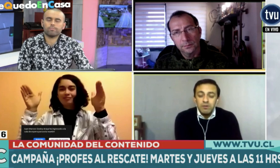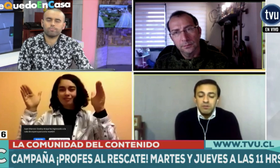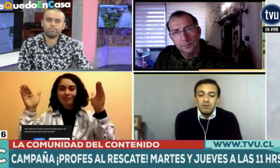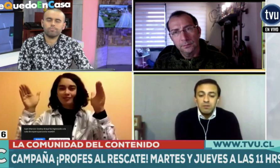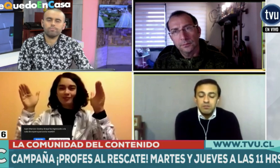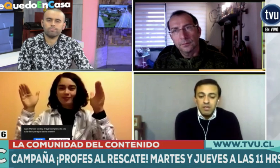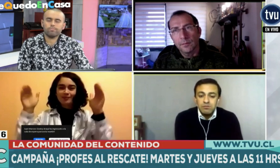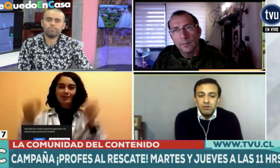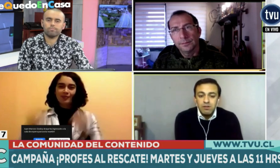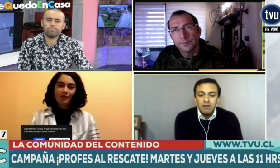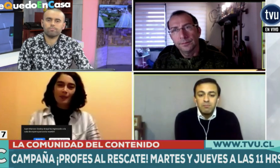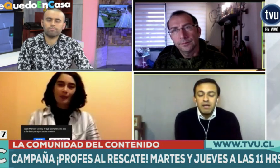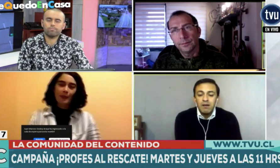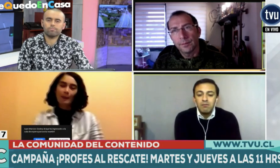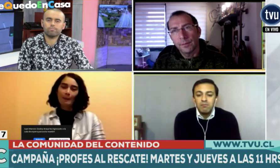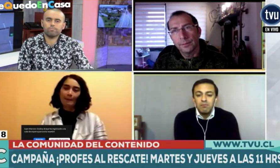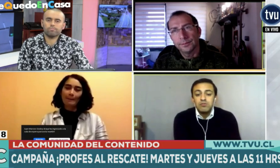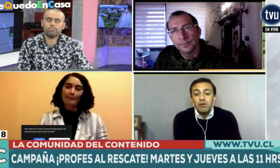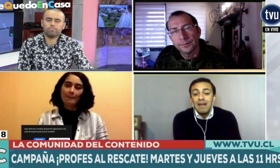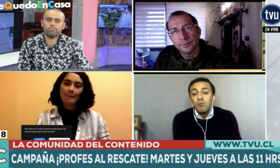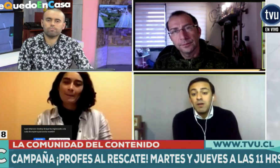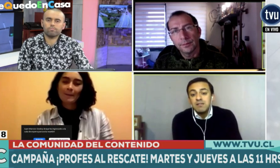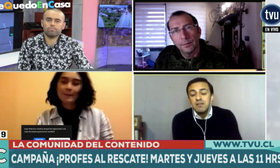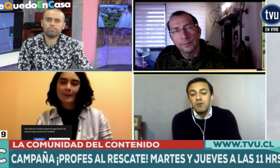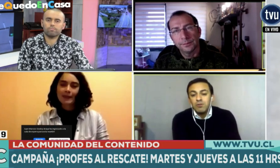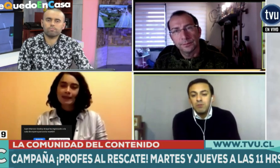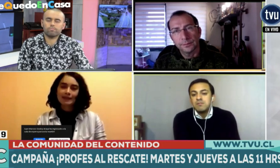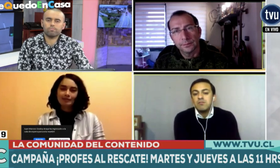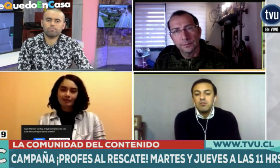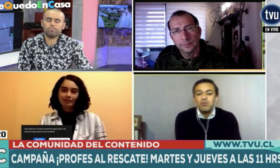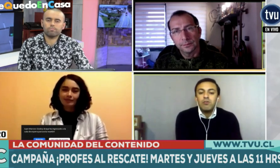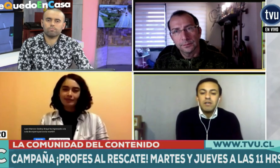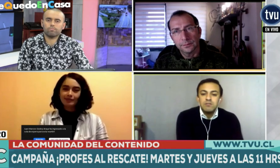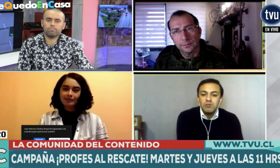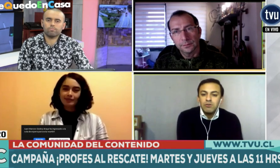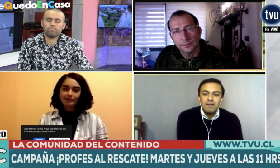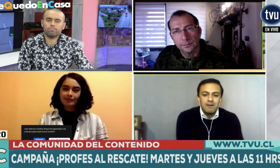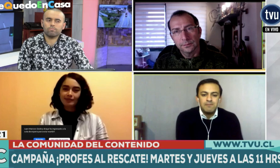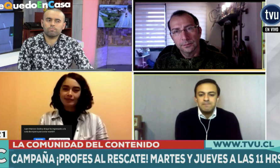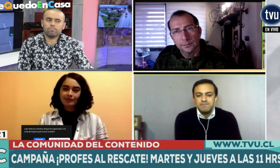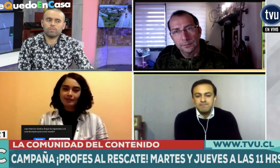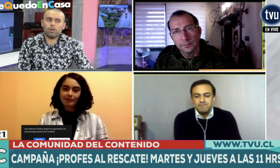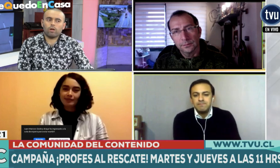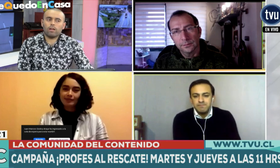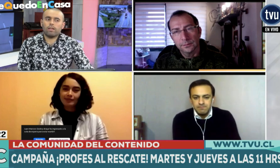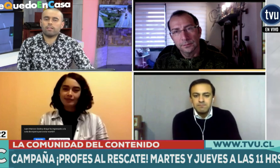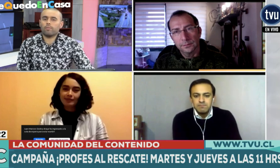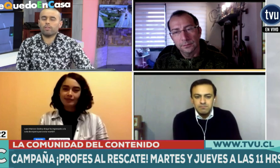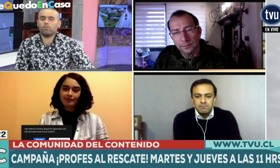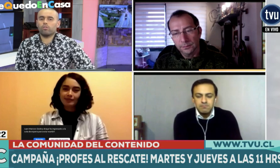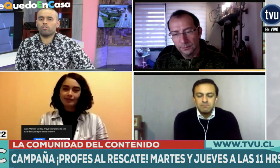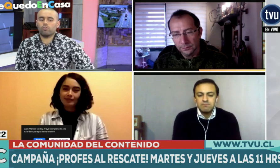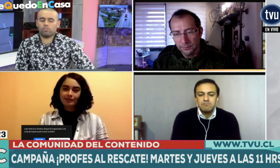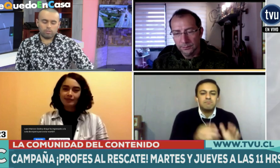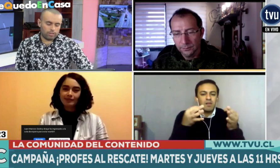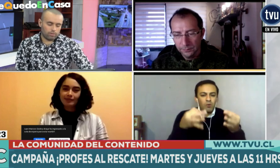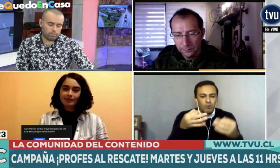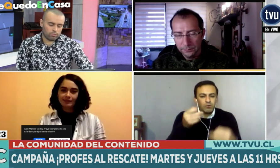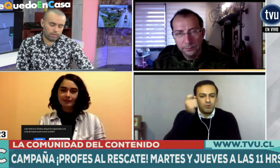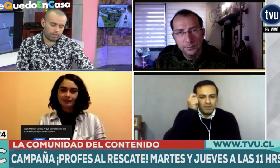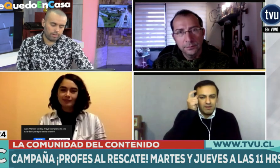cual, las agrupaciones de personas sordas, implica no solo la lengua de señas como idiomas, sino que todo lo que eso conlleva. Tal cual. Tremendo,